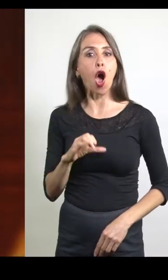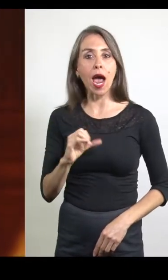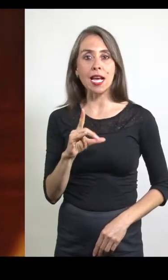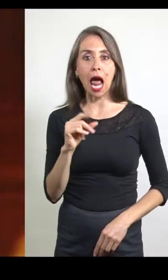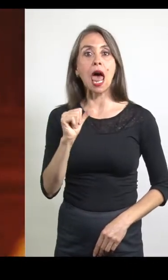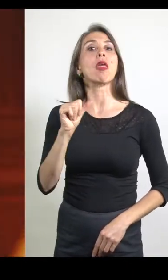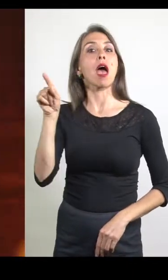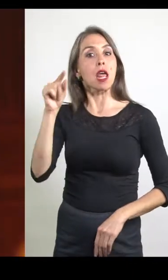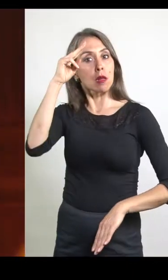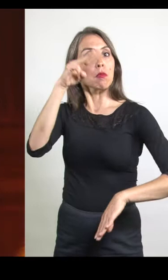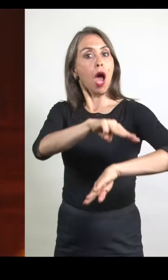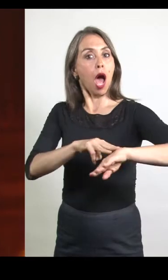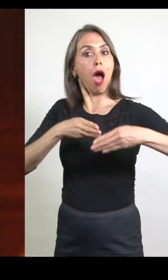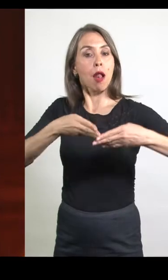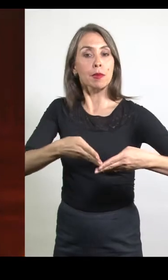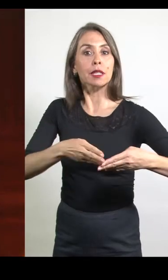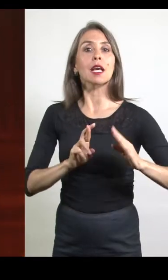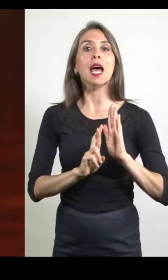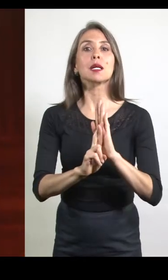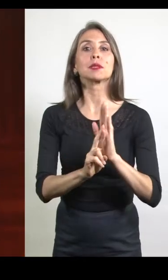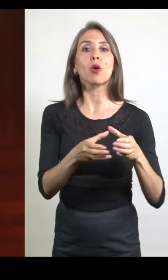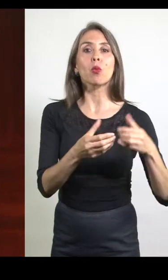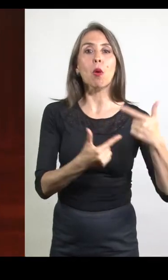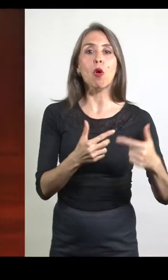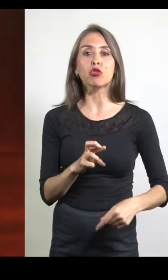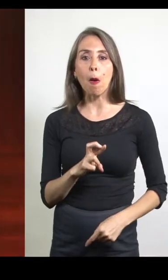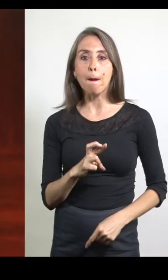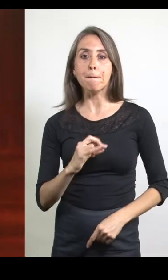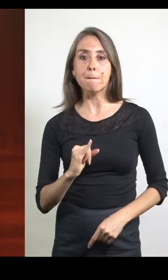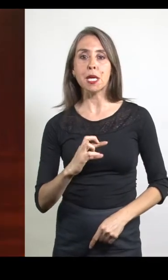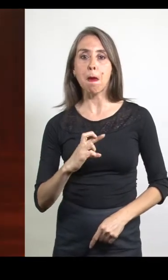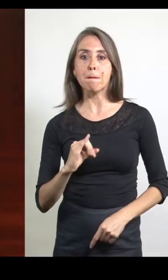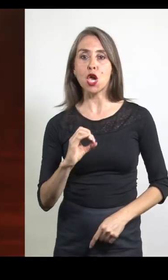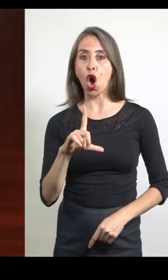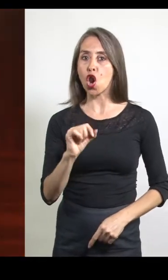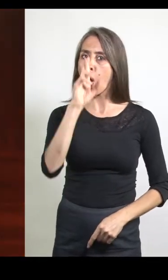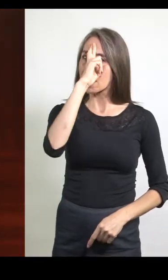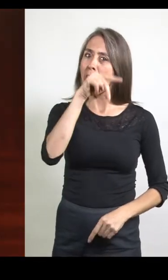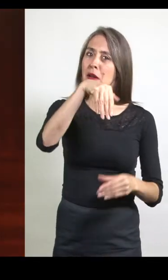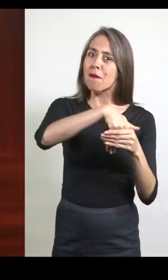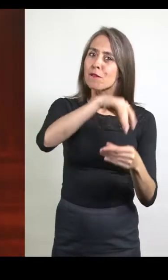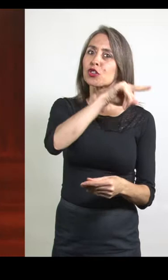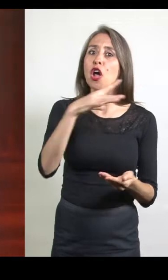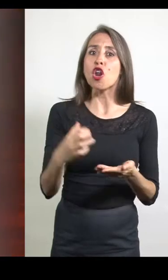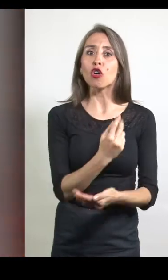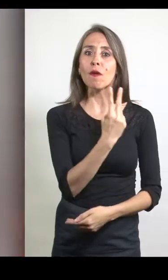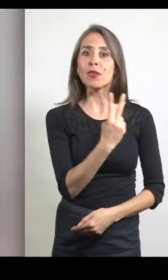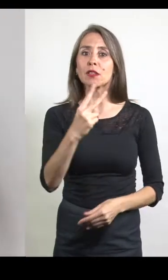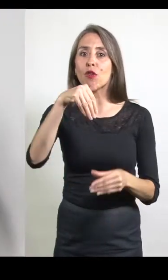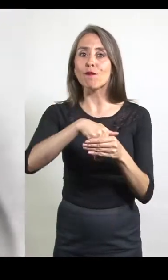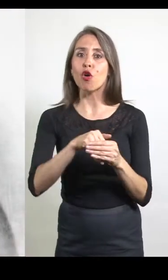título de almirante y representó a los sectores pipiolos en esta elección que fue bastante insólita, pues logró solamente 22